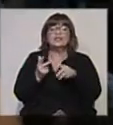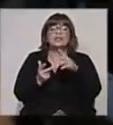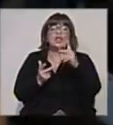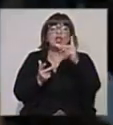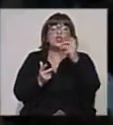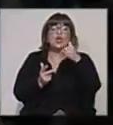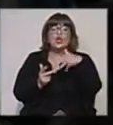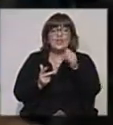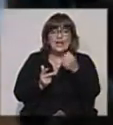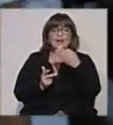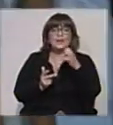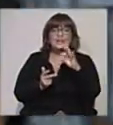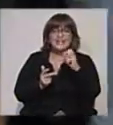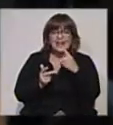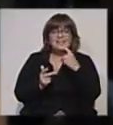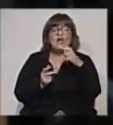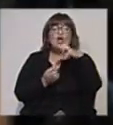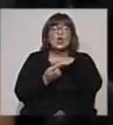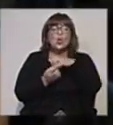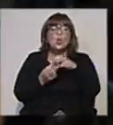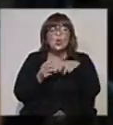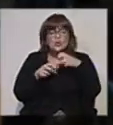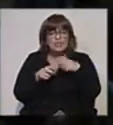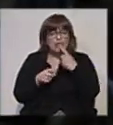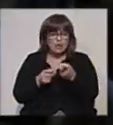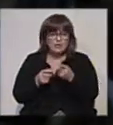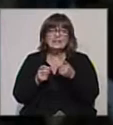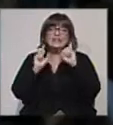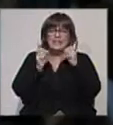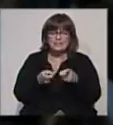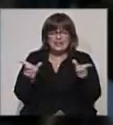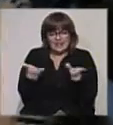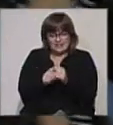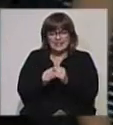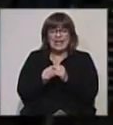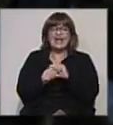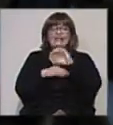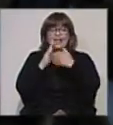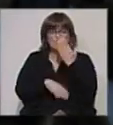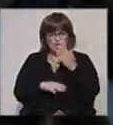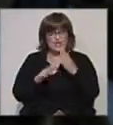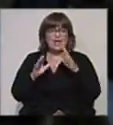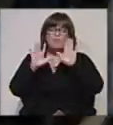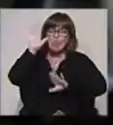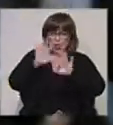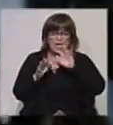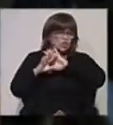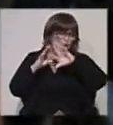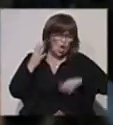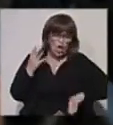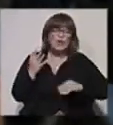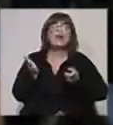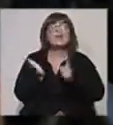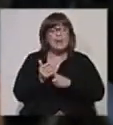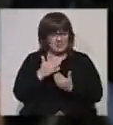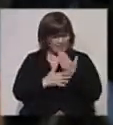el turno de Curtidores de Hongos y también será el turno para el cierre de la trasnochada en esta jornada de velódromo. Quiero decir que además te escuché hoy, Majo,